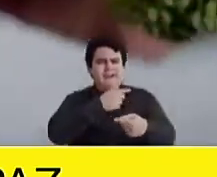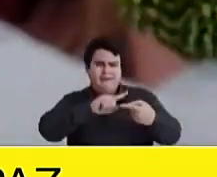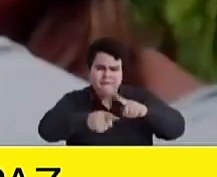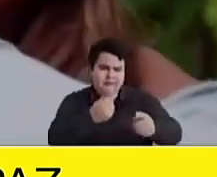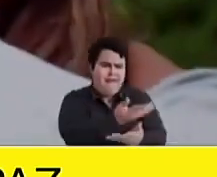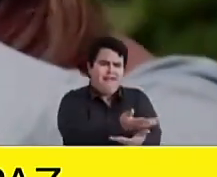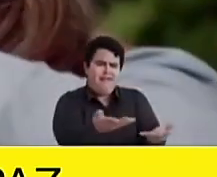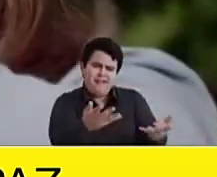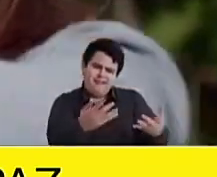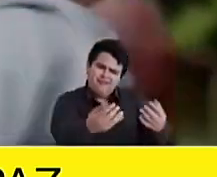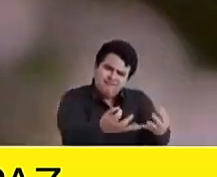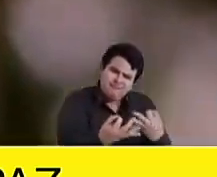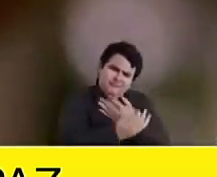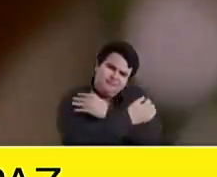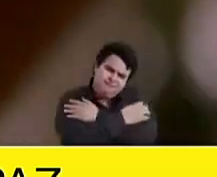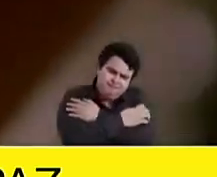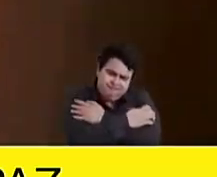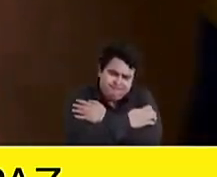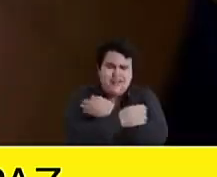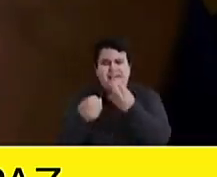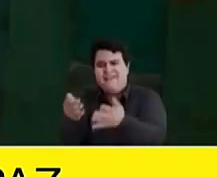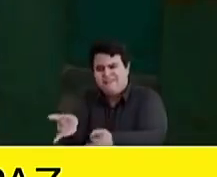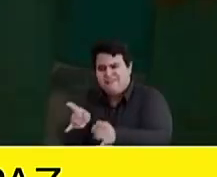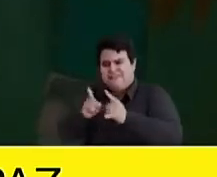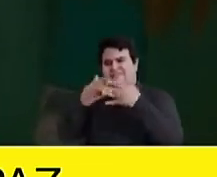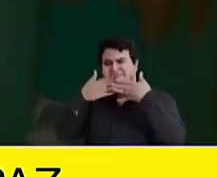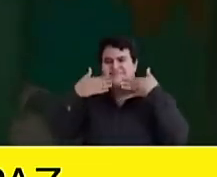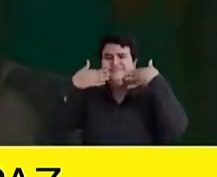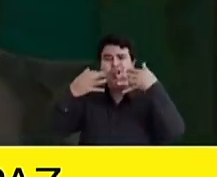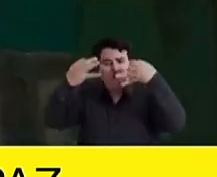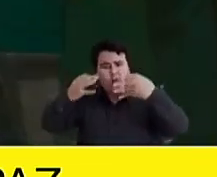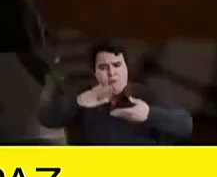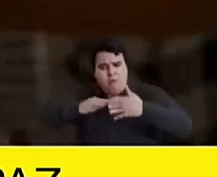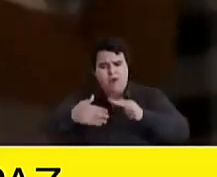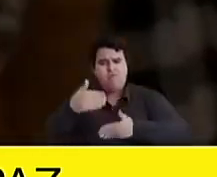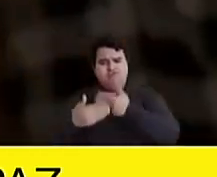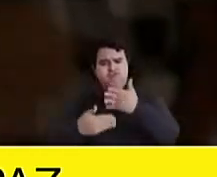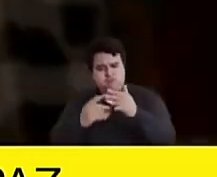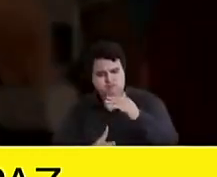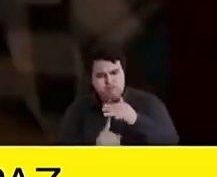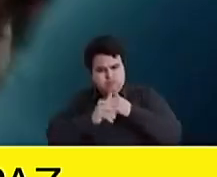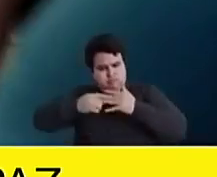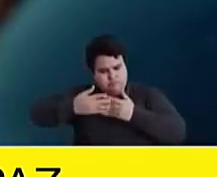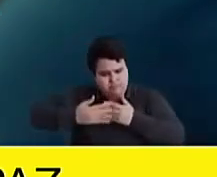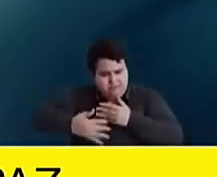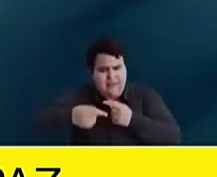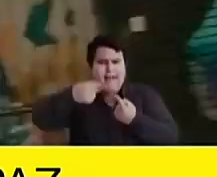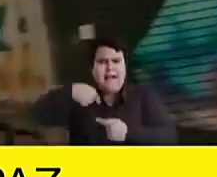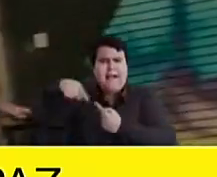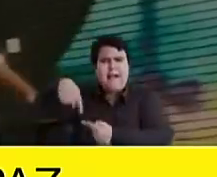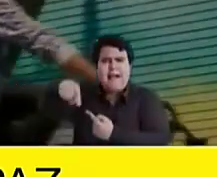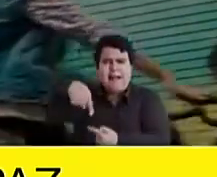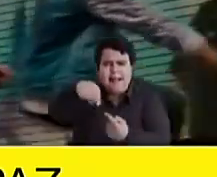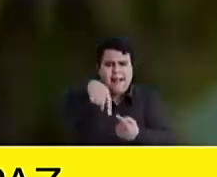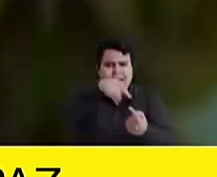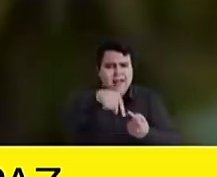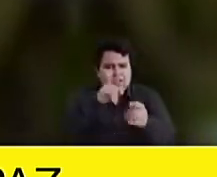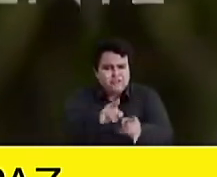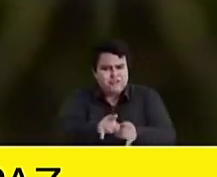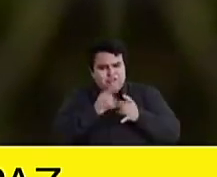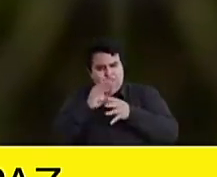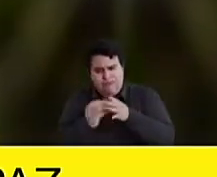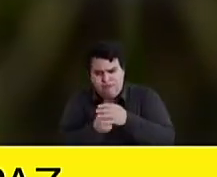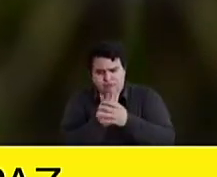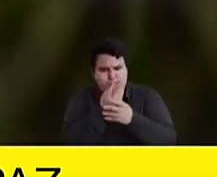sello Colombia Destinos de Paz es un mecanismo para reunir a todos precisamente los que construyen una cultura de paz a través del